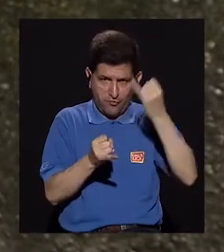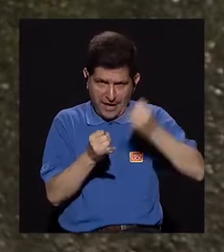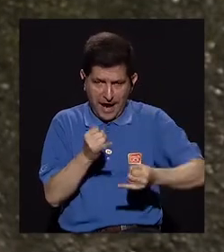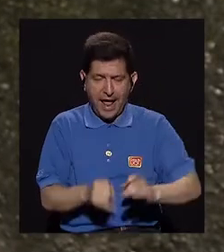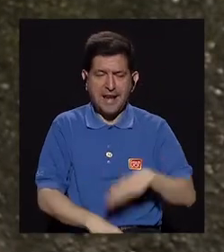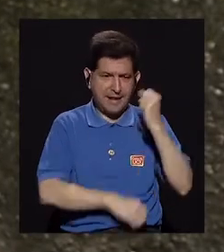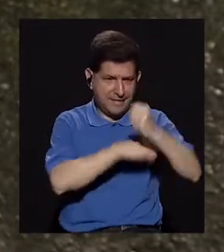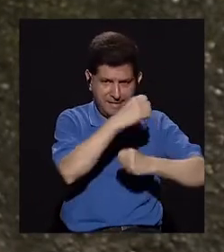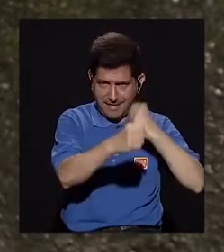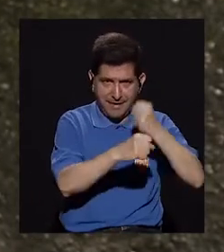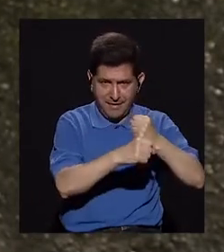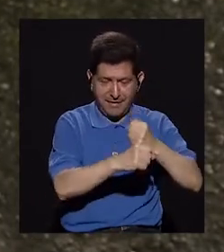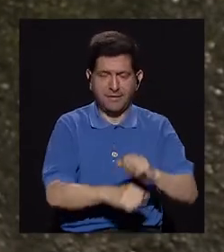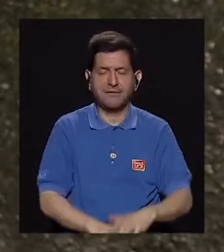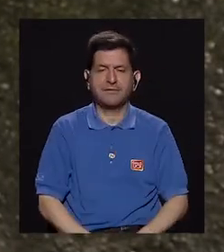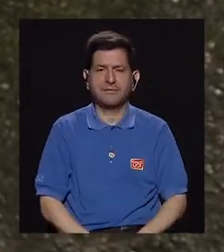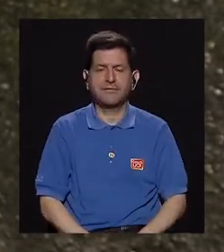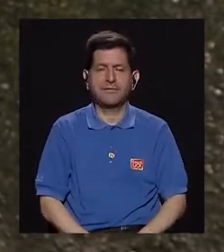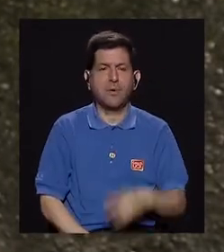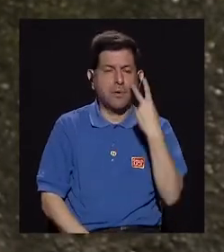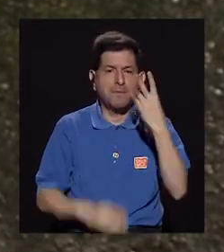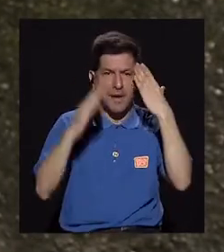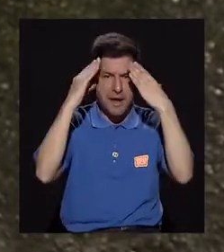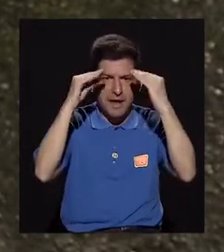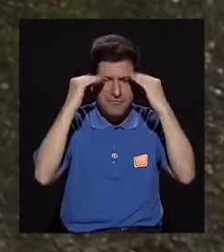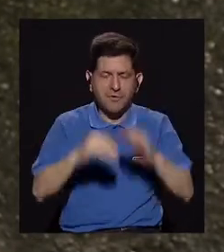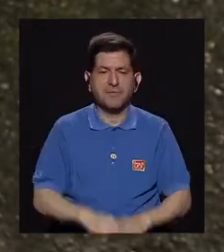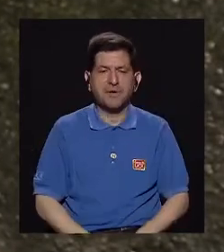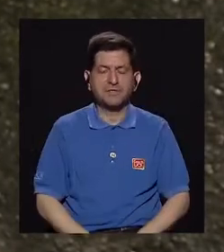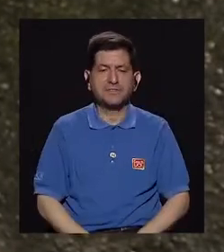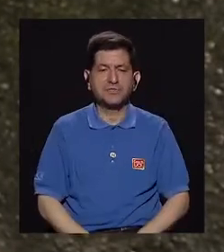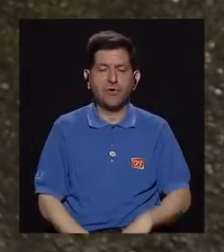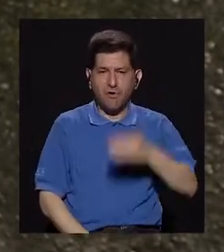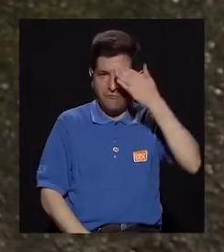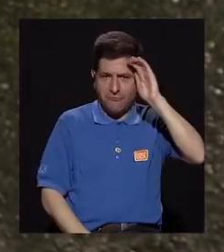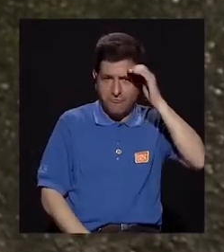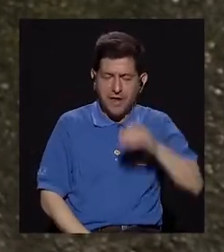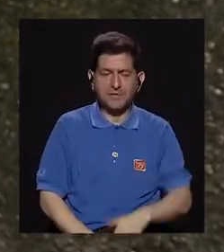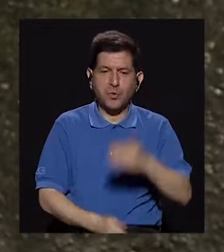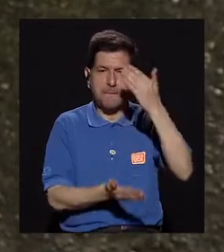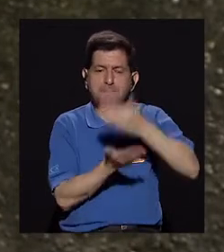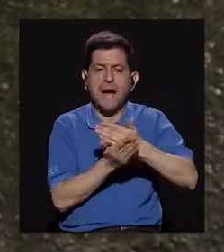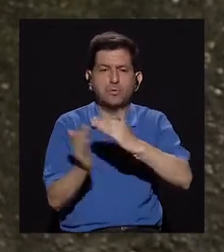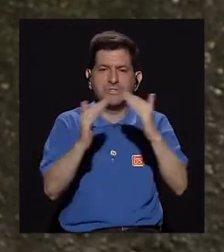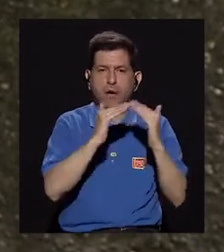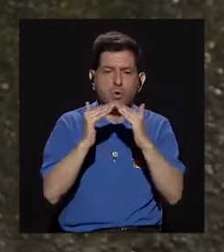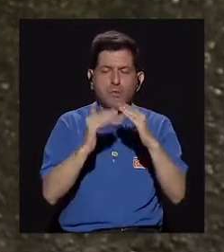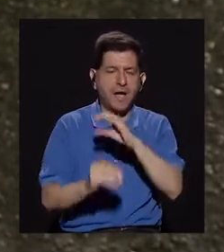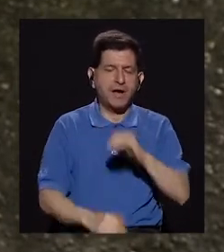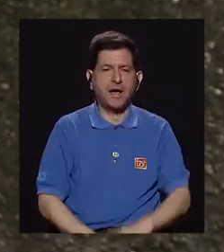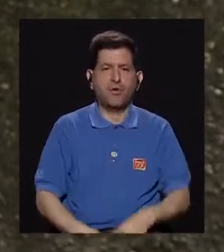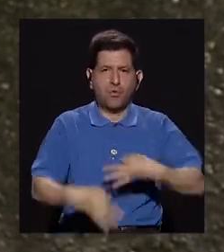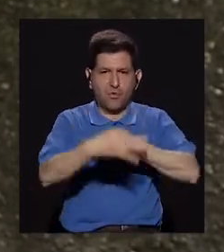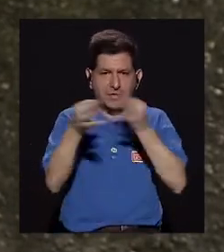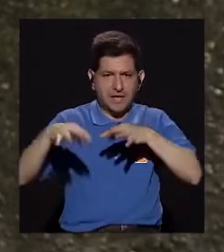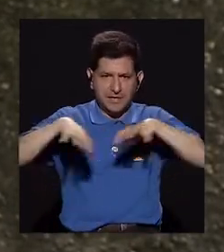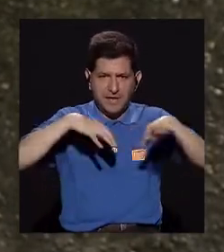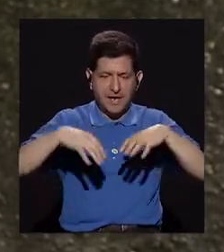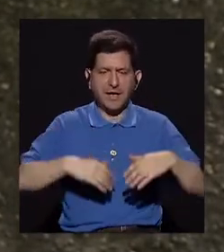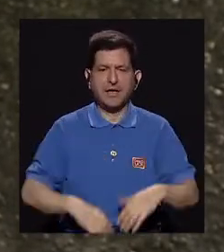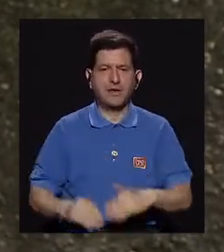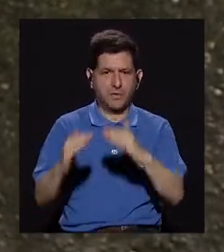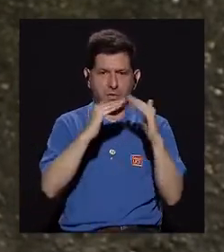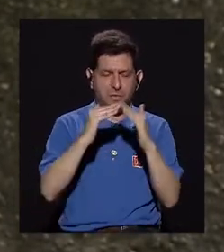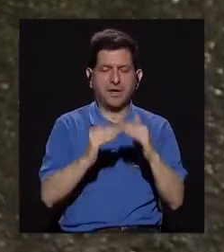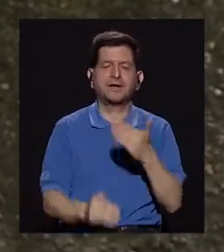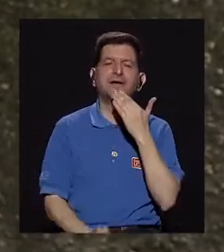de julio de cada año, y pueden ver información en las páginas de Facebook de Pausa Urbana o de Taller de Activación Urbana.